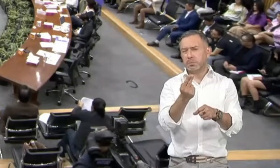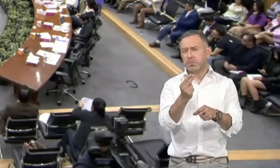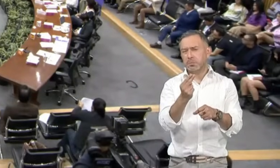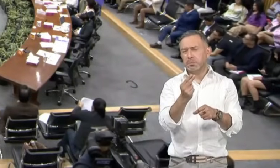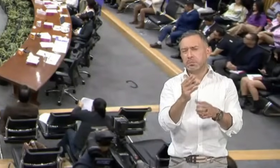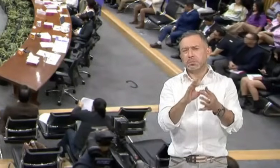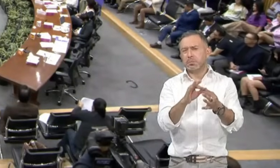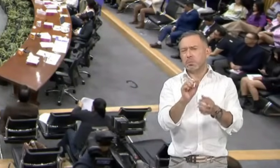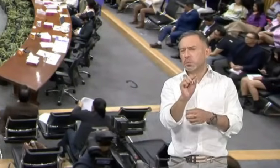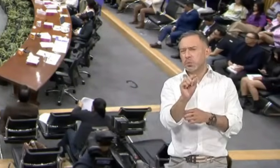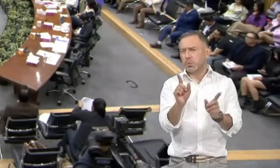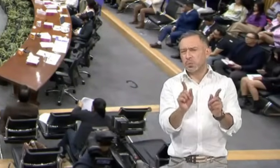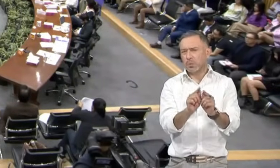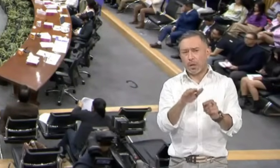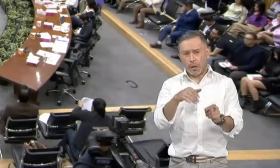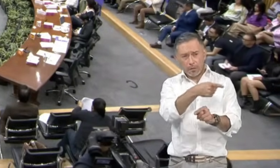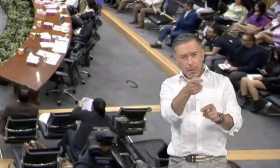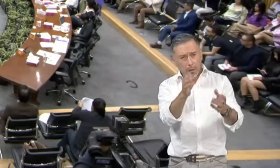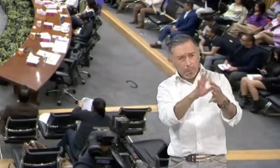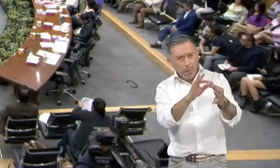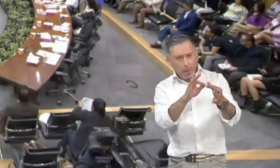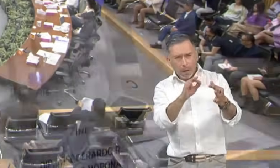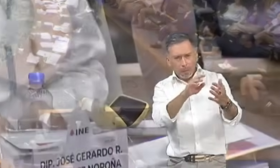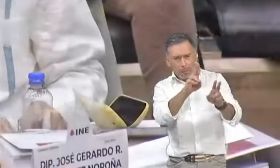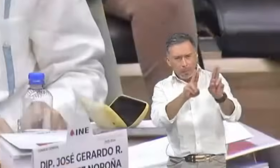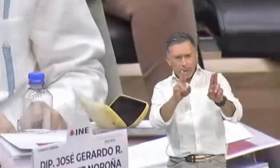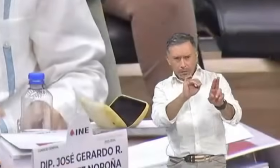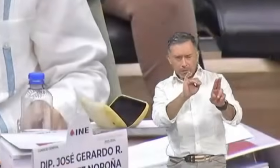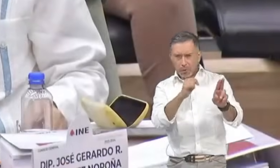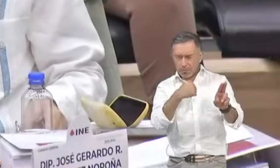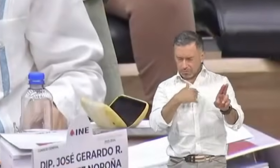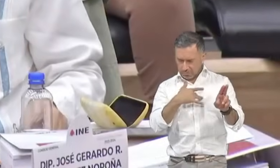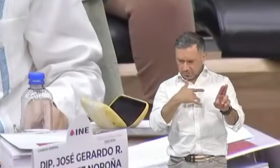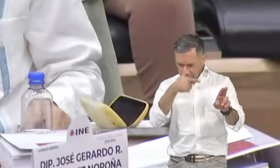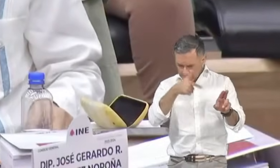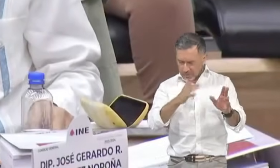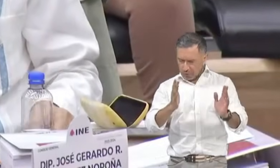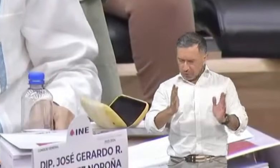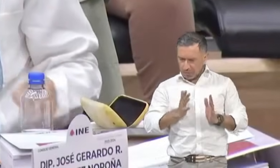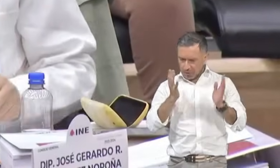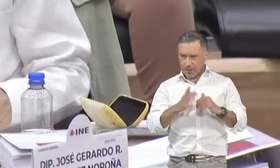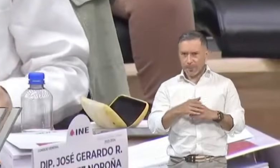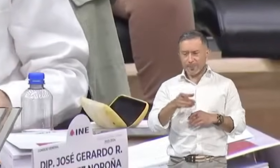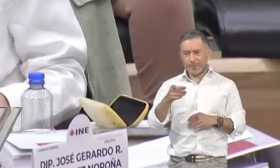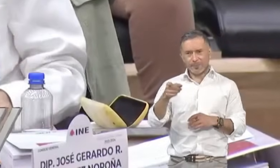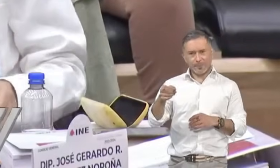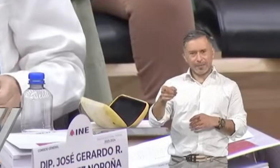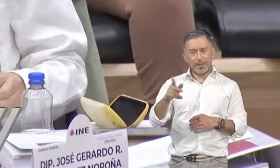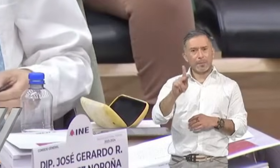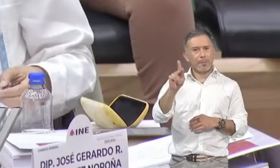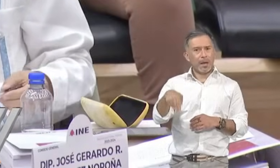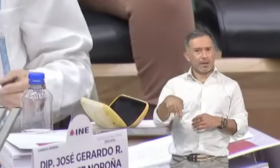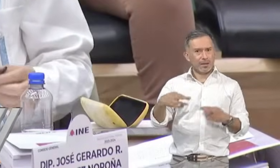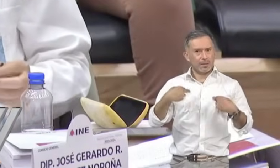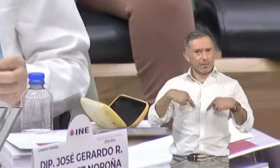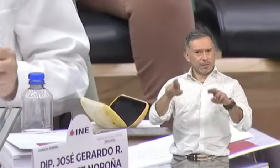aseveraciones que se han hecho en términos generales, pero no quiero dejar de comentar mi sorpresa frente a la propuesta que hace la representación de Acción